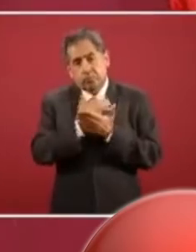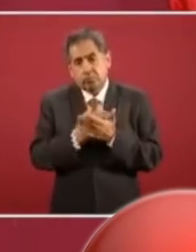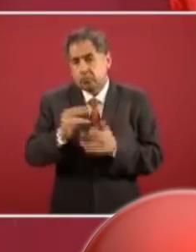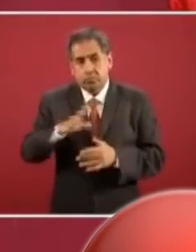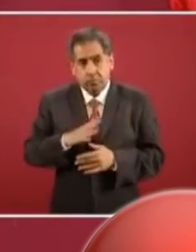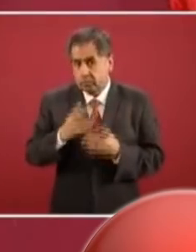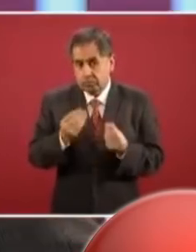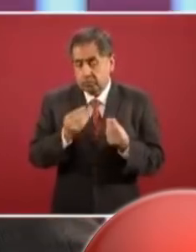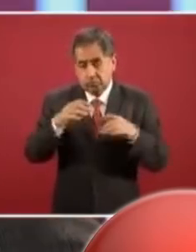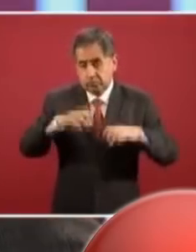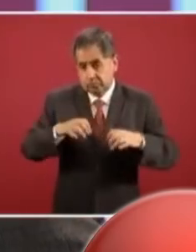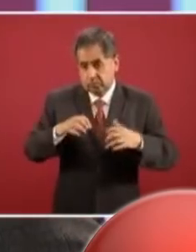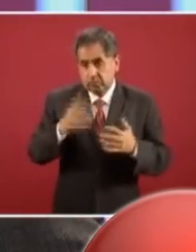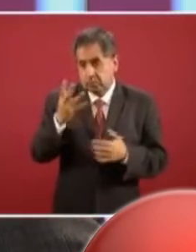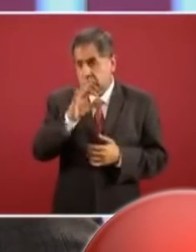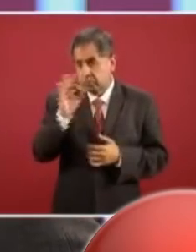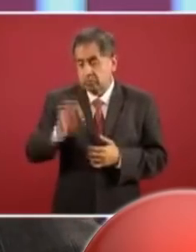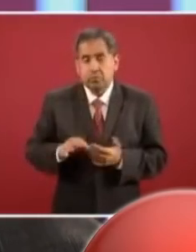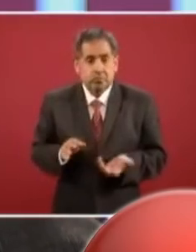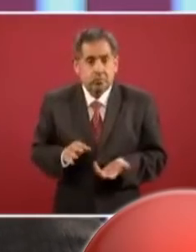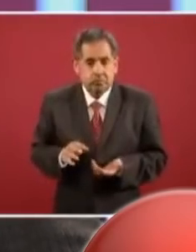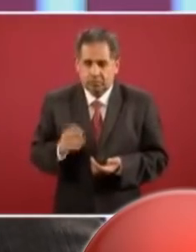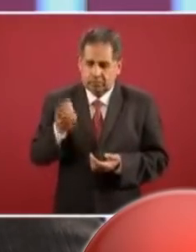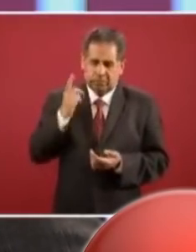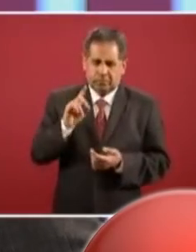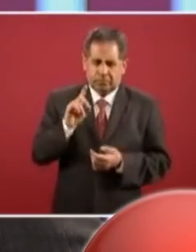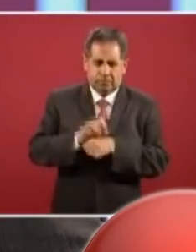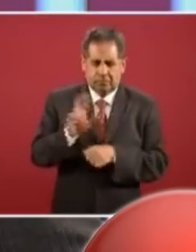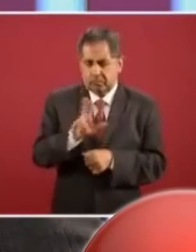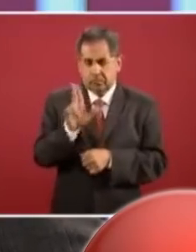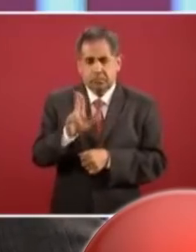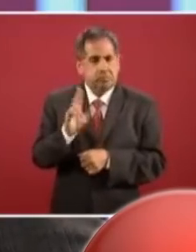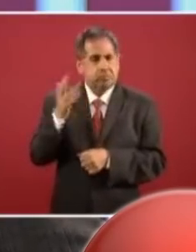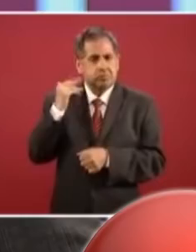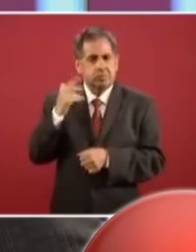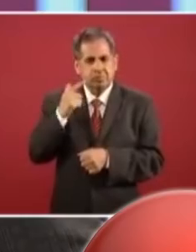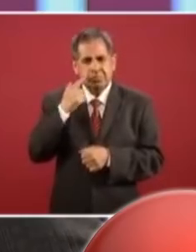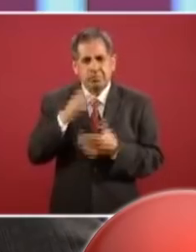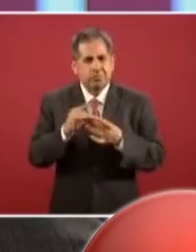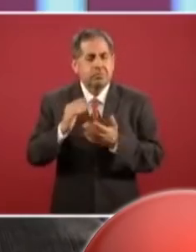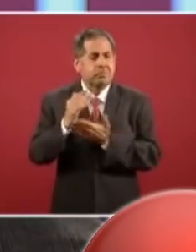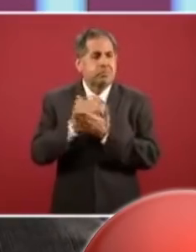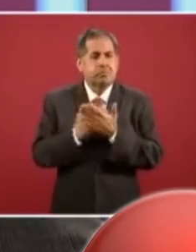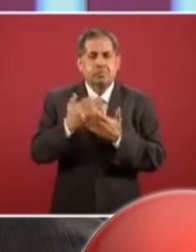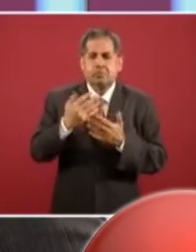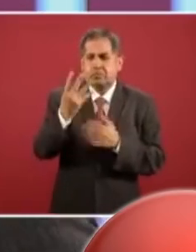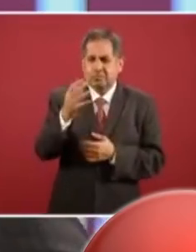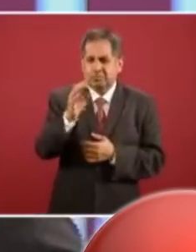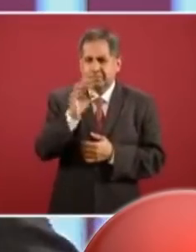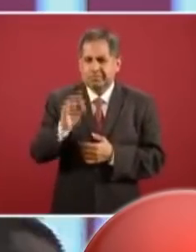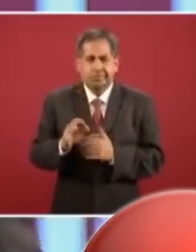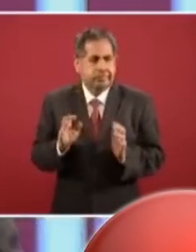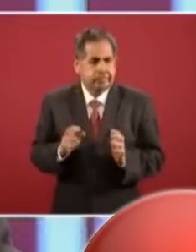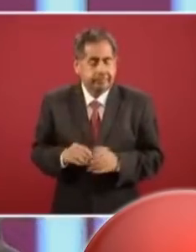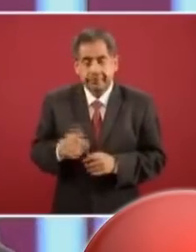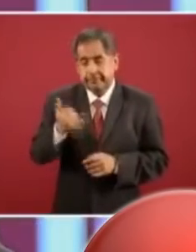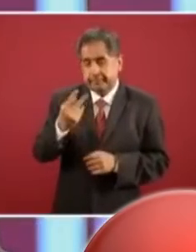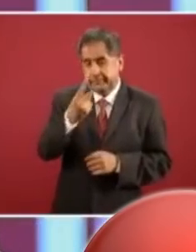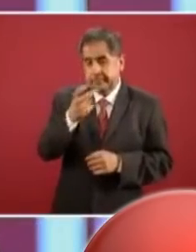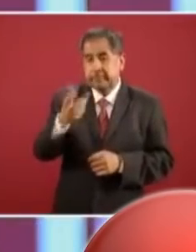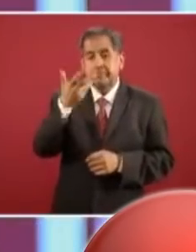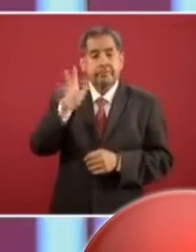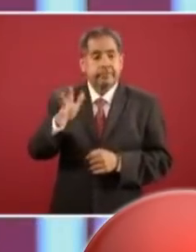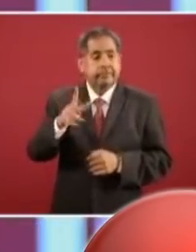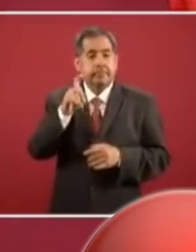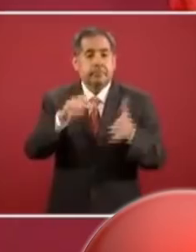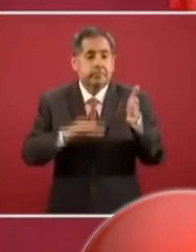en la lluvia al día martes, en el corte del día martes, que tenemos un déficit del 4%, y las 210 presas